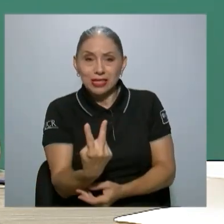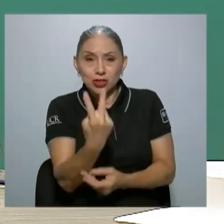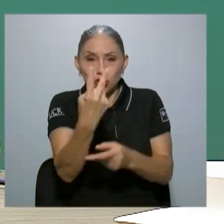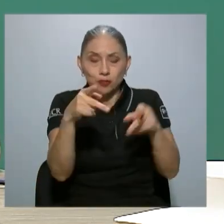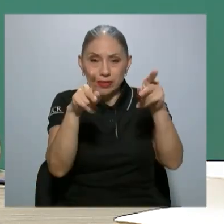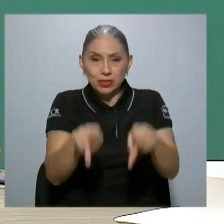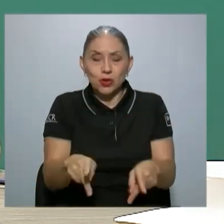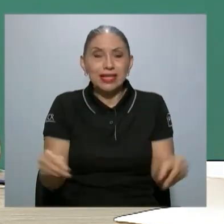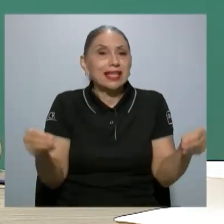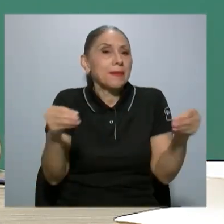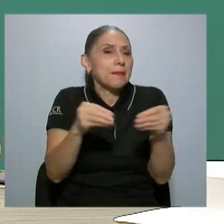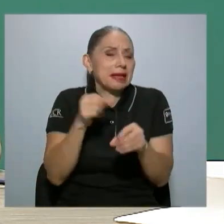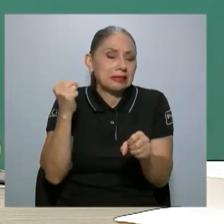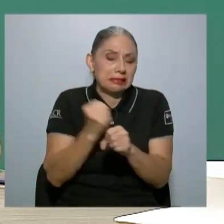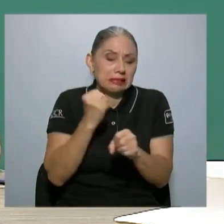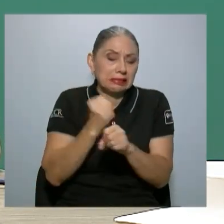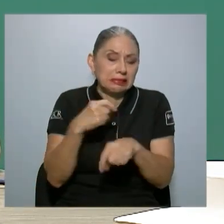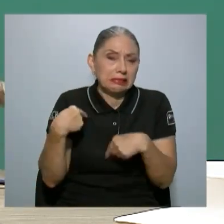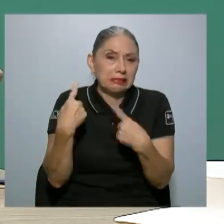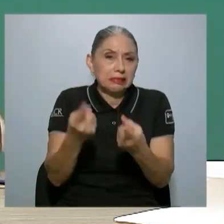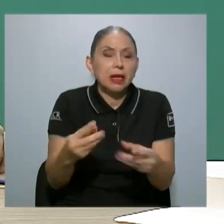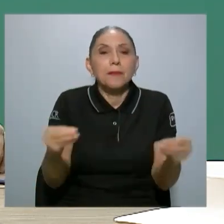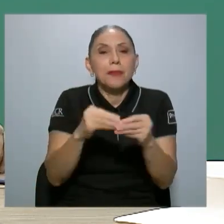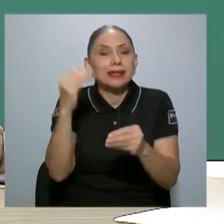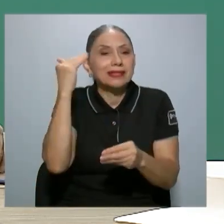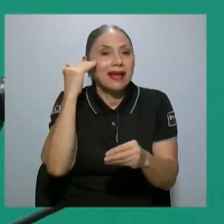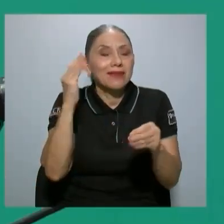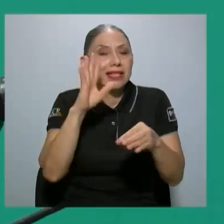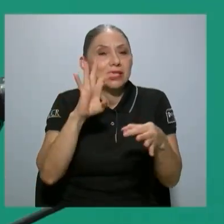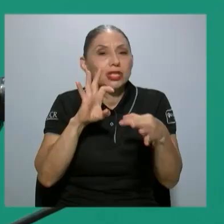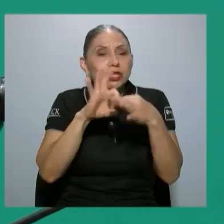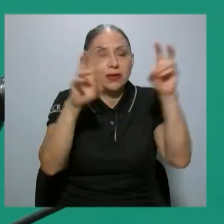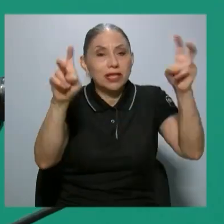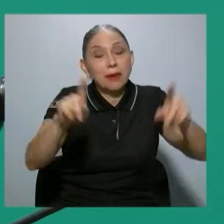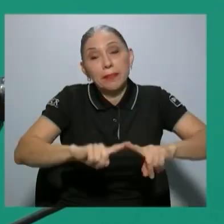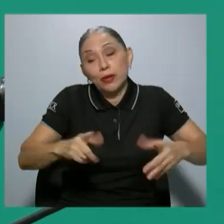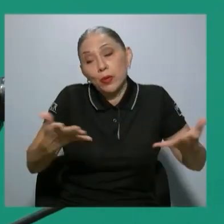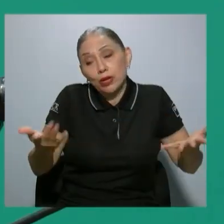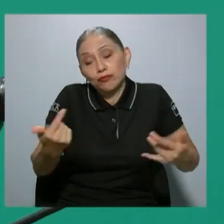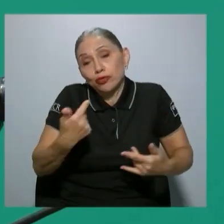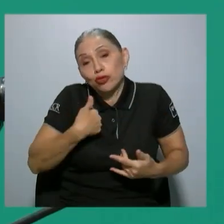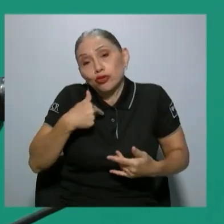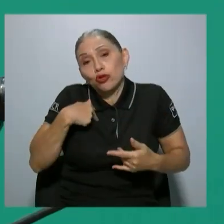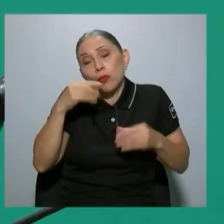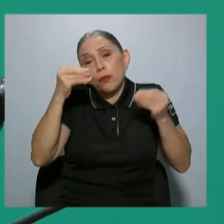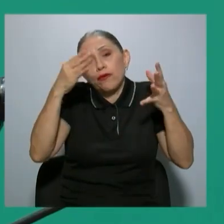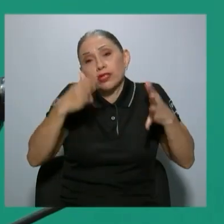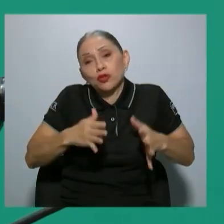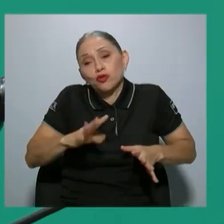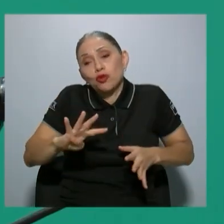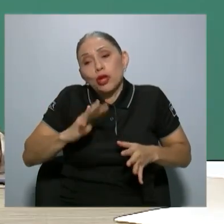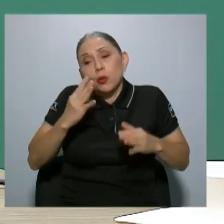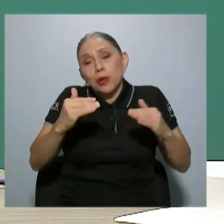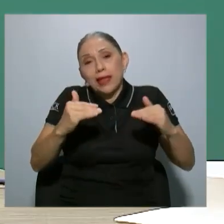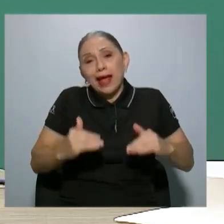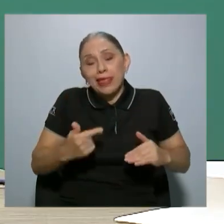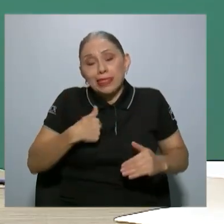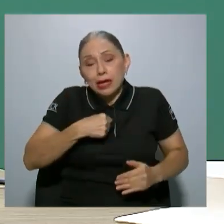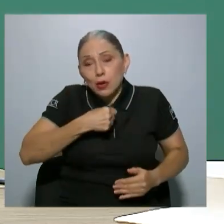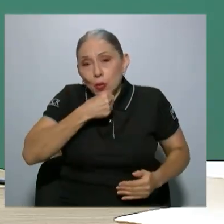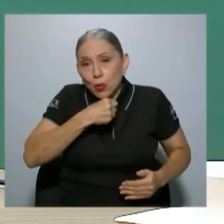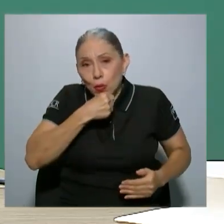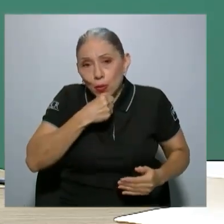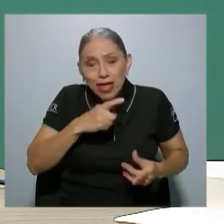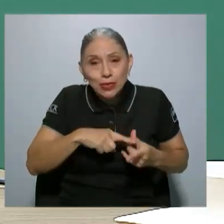que más han hecho y más saben sobre ese tema, pero bueno, yo soy un profesor sucho de cuarta, de manera que, y un anciano, de manera que,